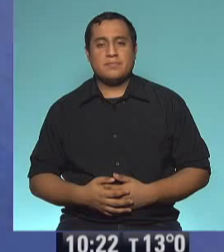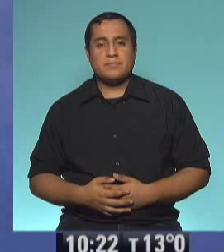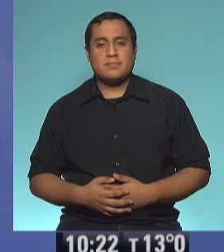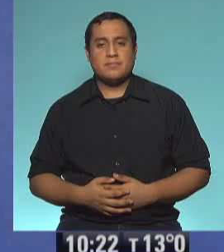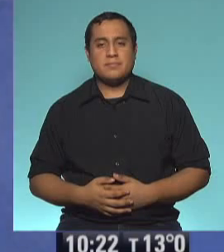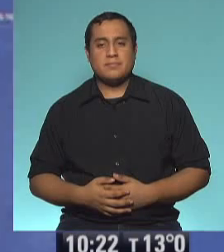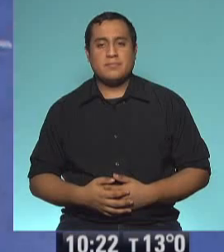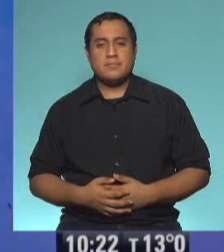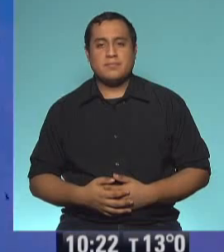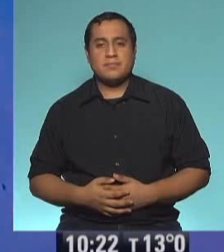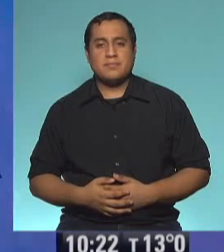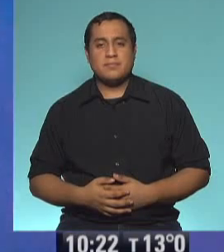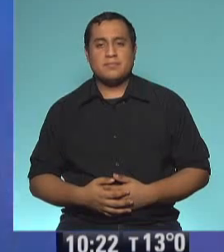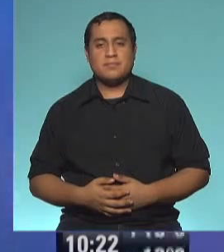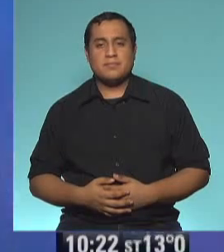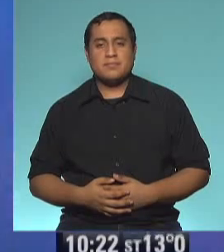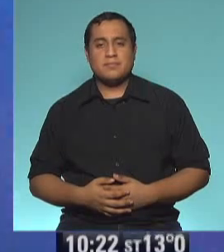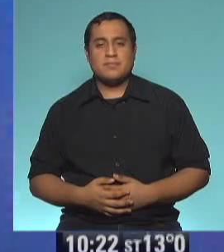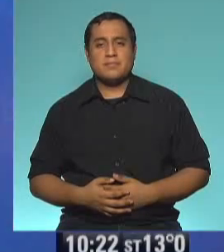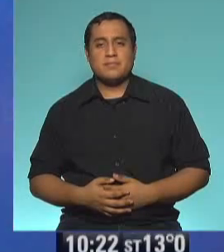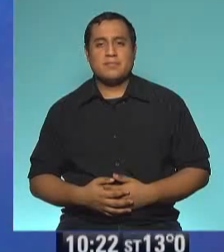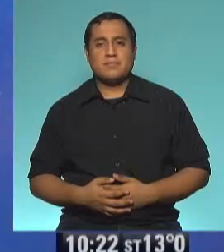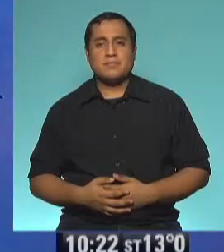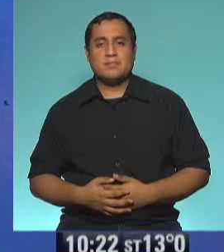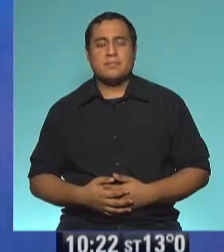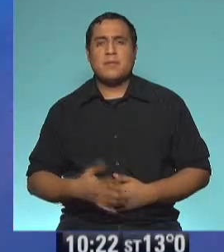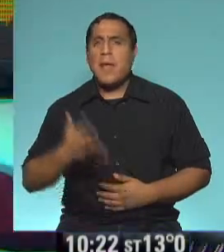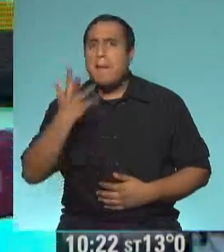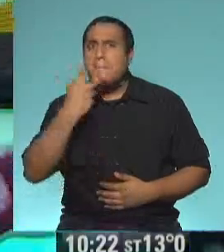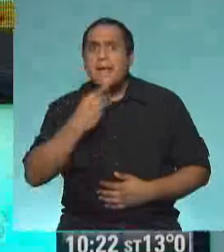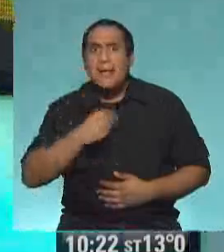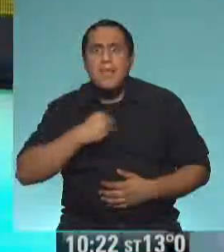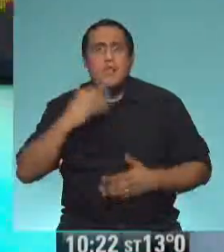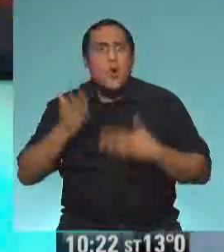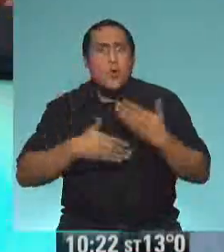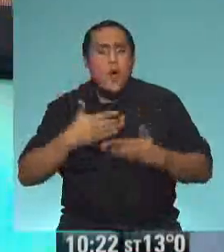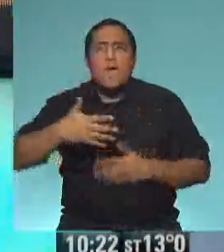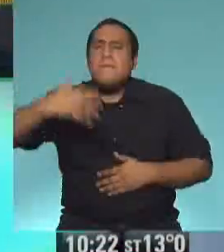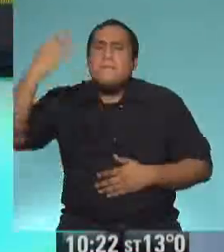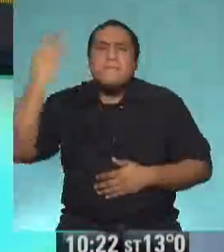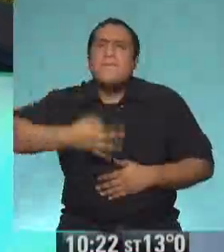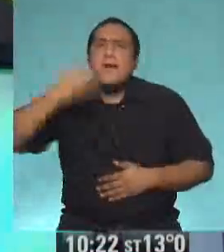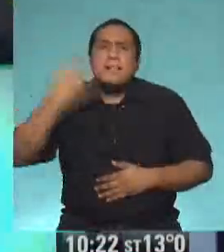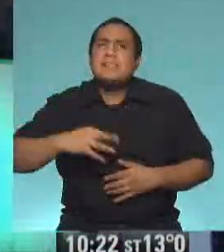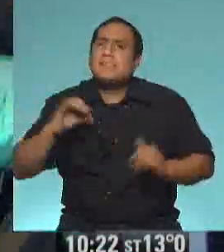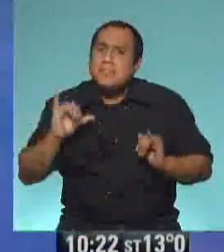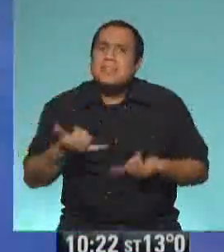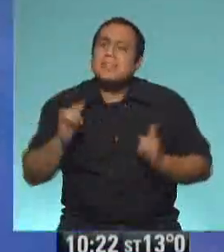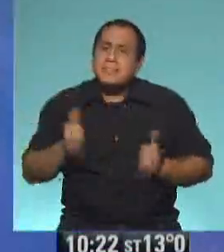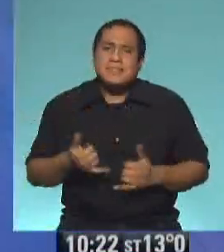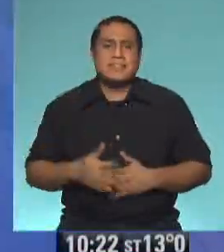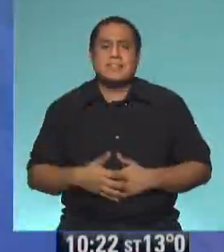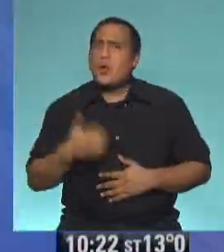bailarina, ¿qué hace? Hace. ¡Me encantó este está juego! ¡Está buenísimo! ¡Está buenísimo! ¡Ahí está!